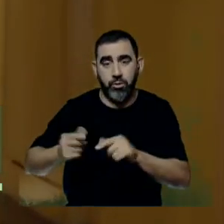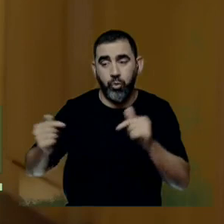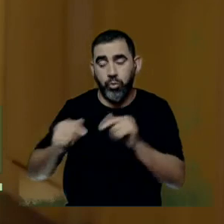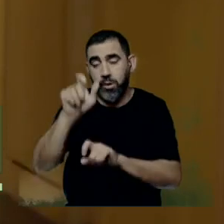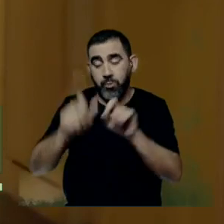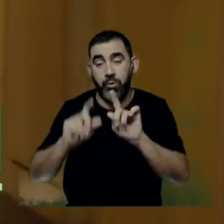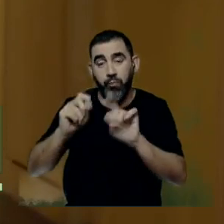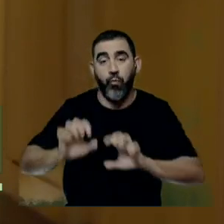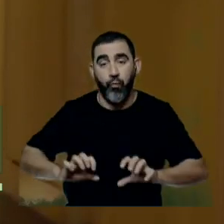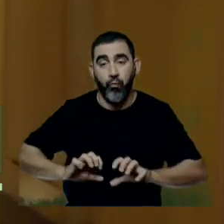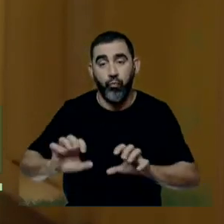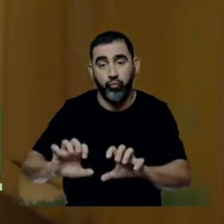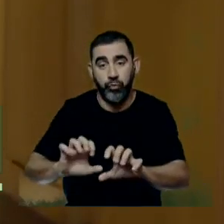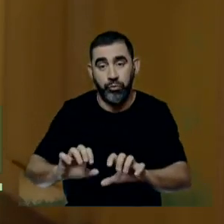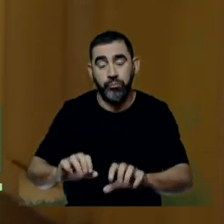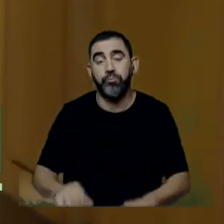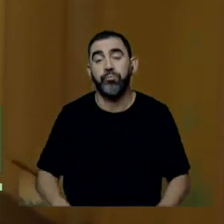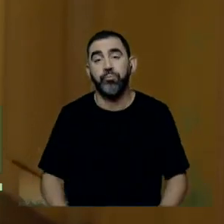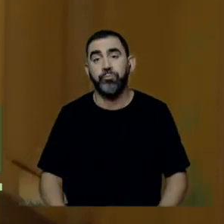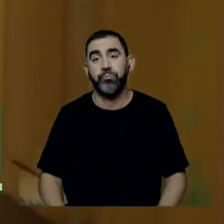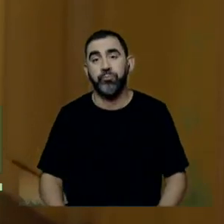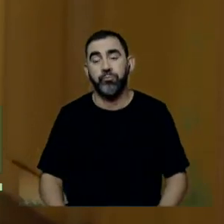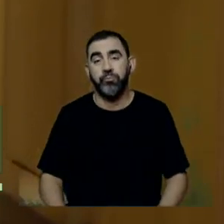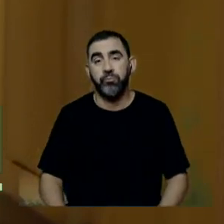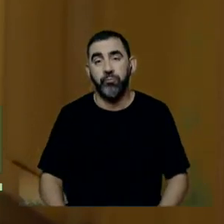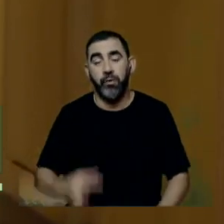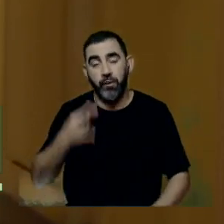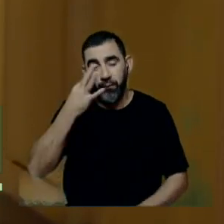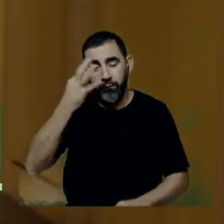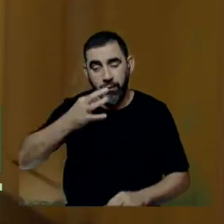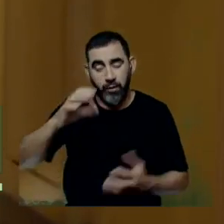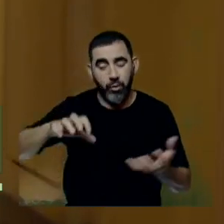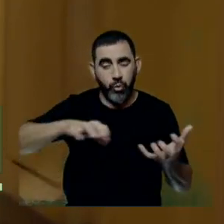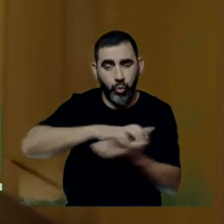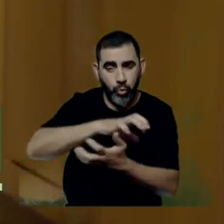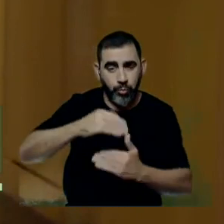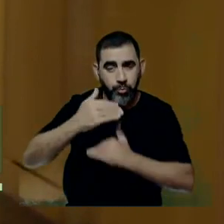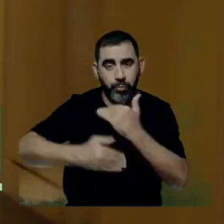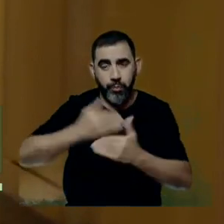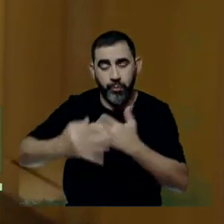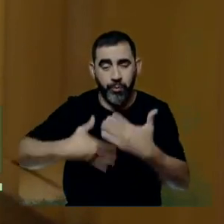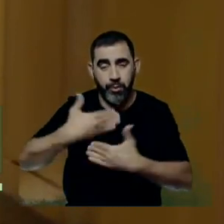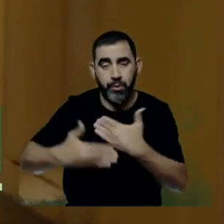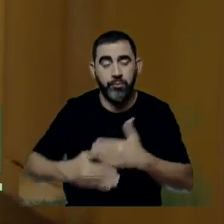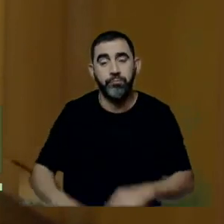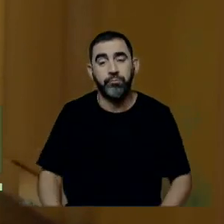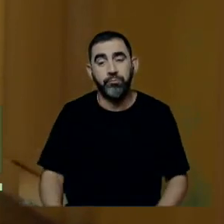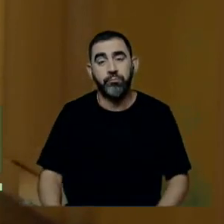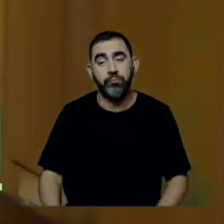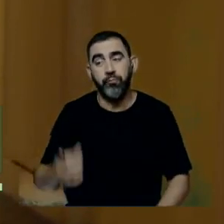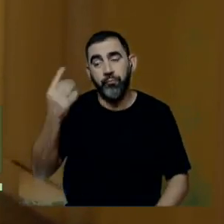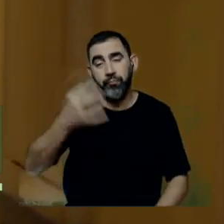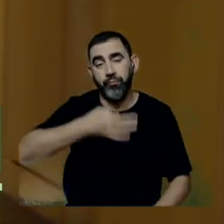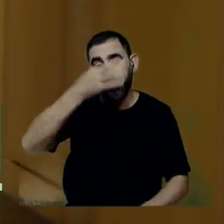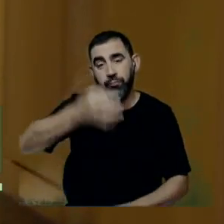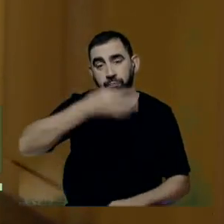sino también con los funcionarios en este poco tiempo, que realmente complican mucho la dinámica del Parlamento. Ayer salió una declaración